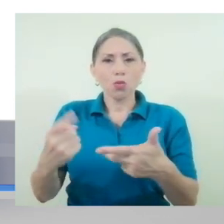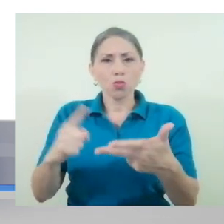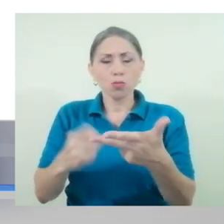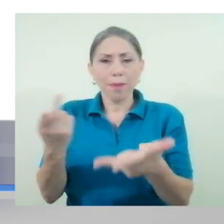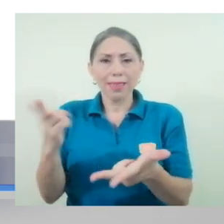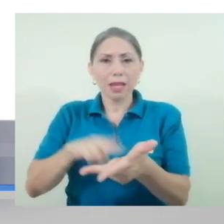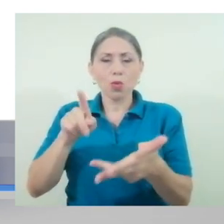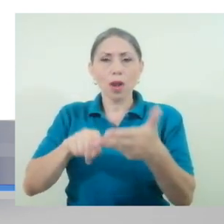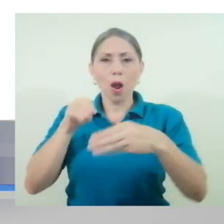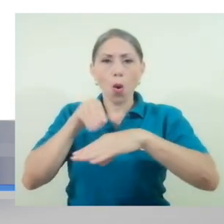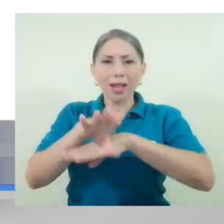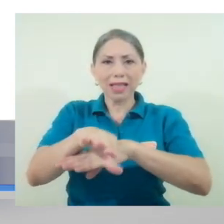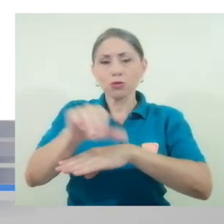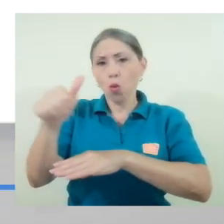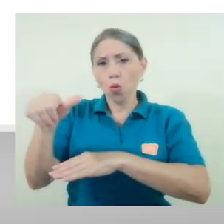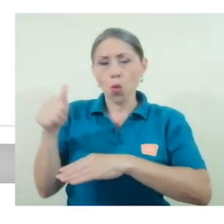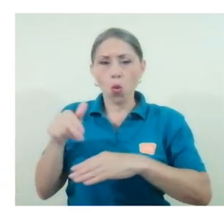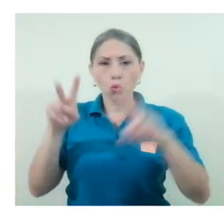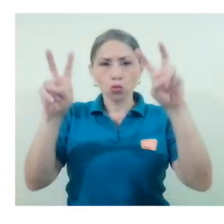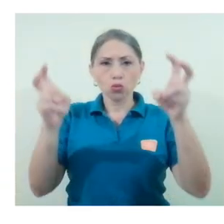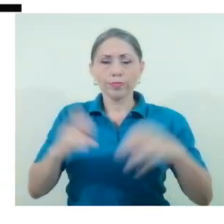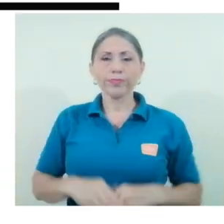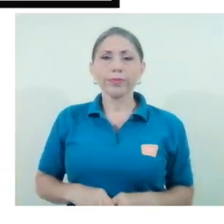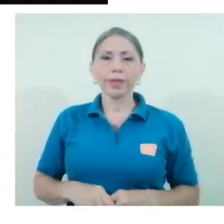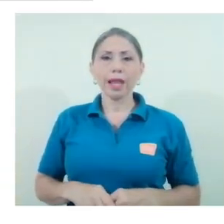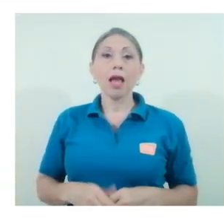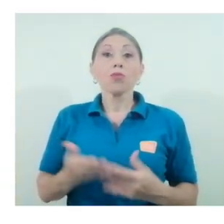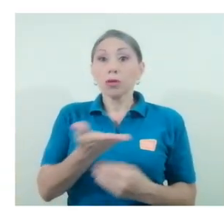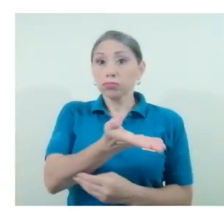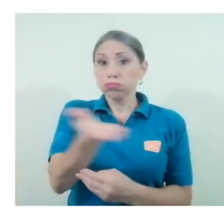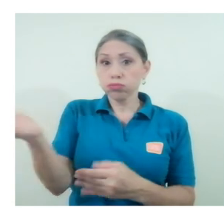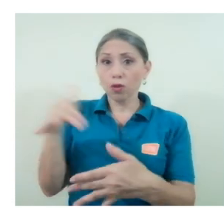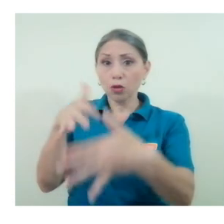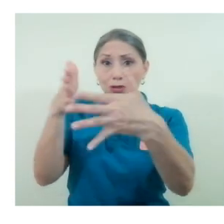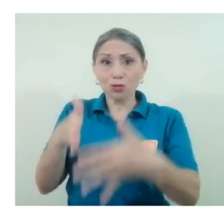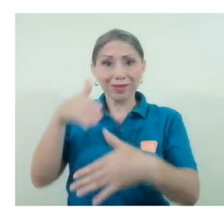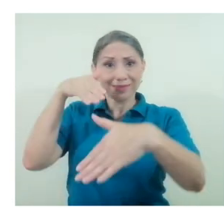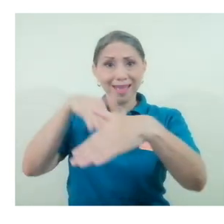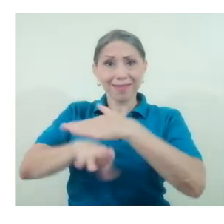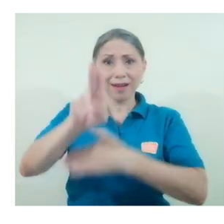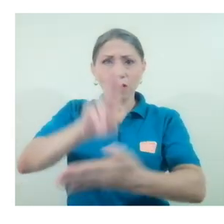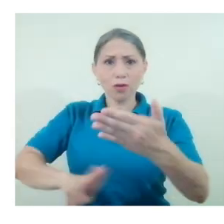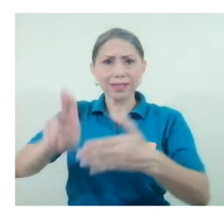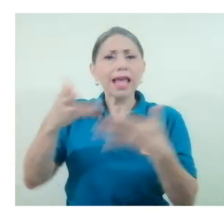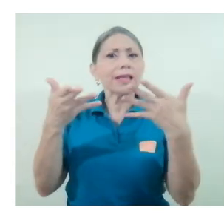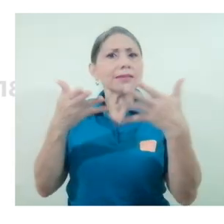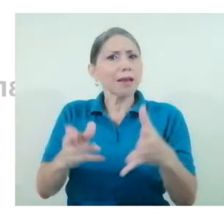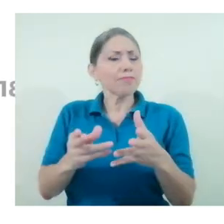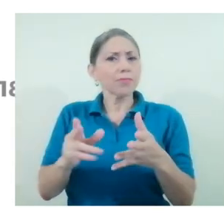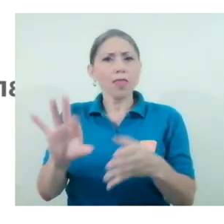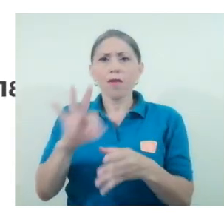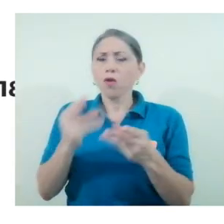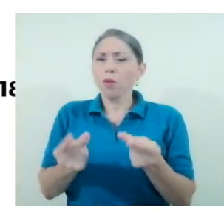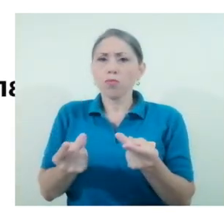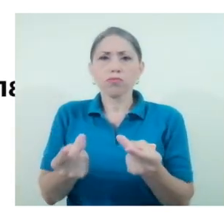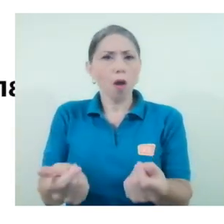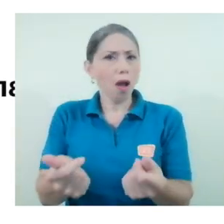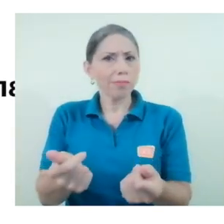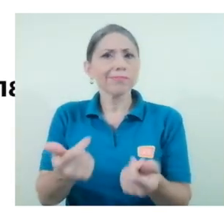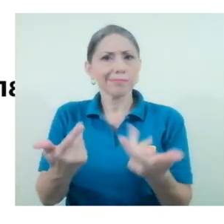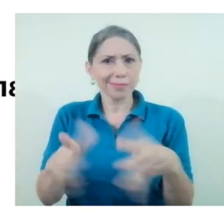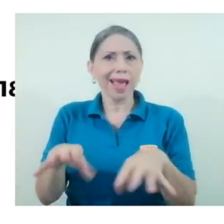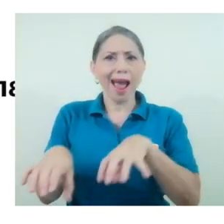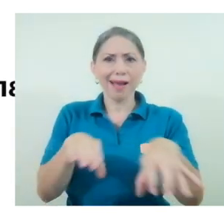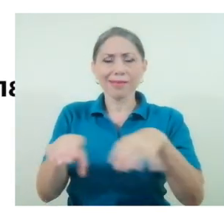matrícula, orientación y muchos otros. La población estudiantil cuando ingresa a la universidad se le habilita, por así decirlo, de